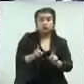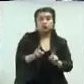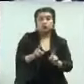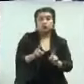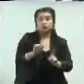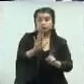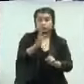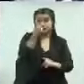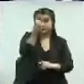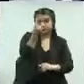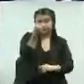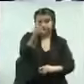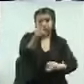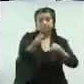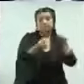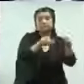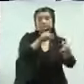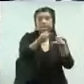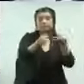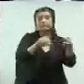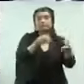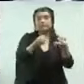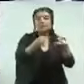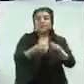conciso con todas las explicaciones.